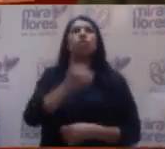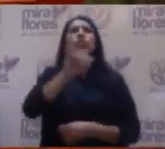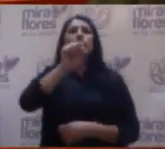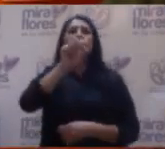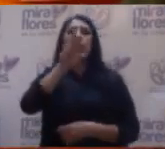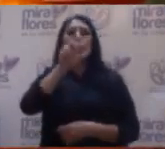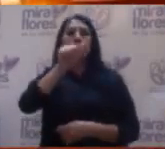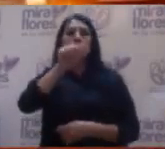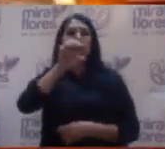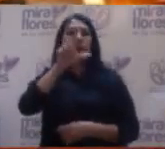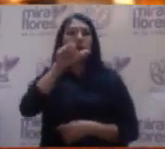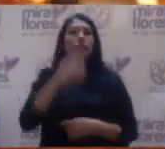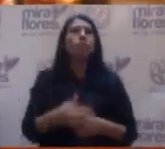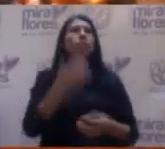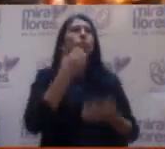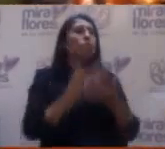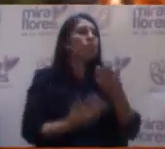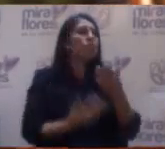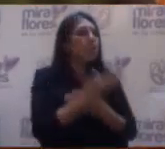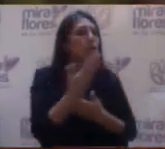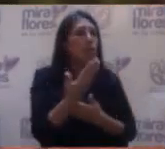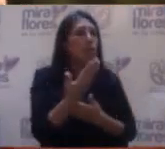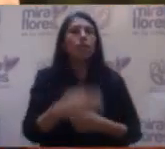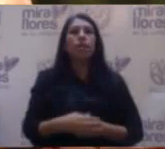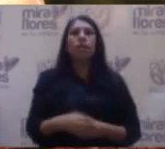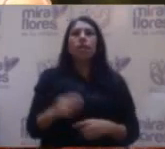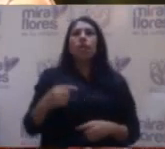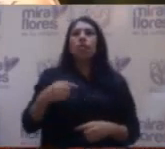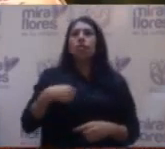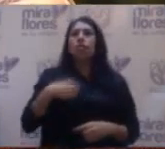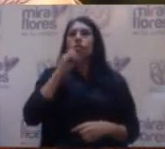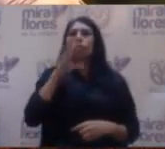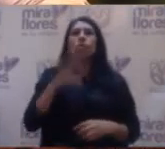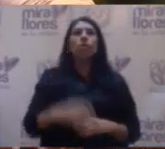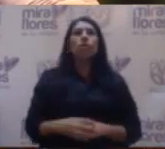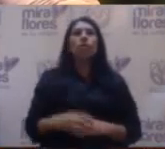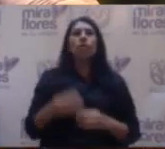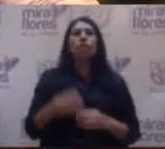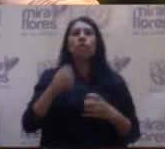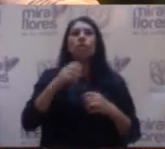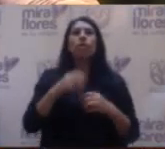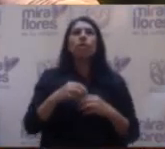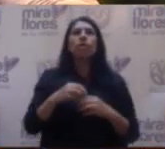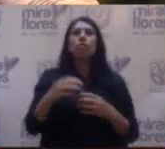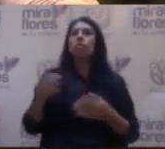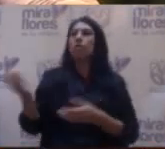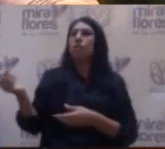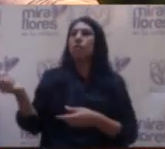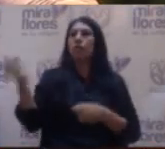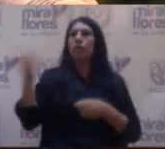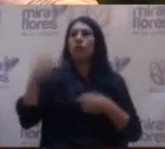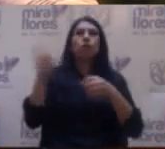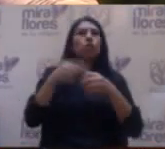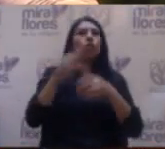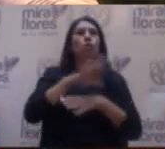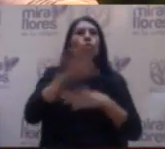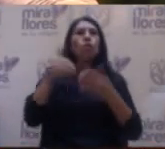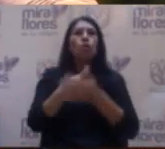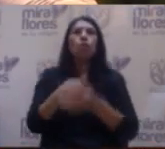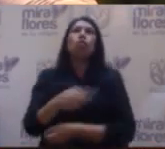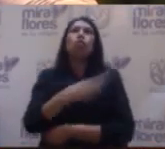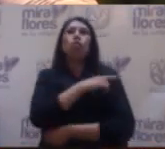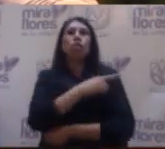Acuña Huancoquís. Muy buenos días. Solamente quería resaltar que hemos recibido todos los regidores un cuadro comparativo de la